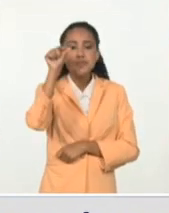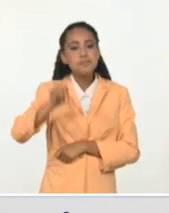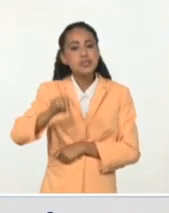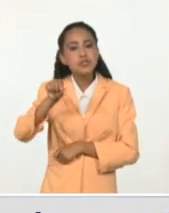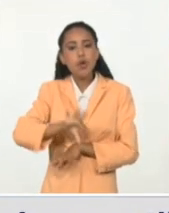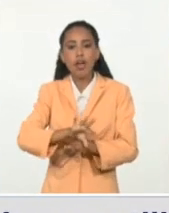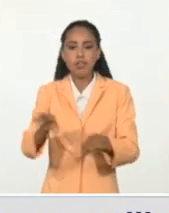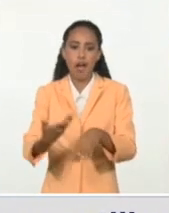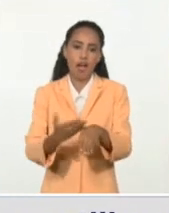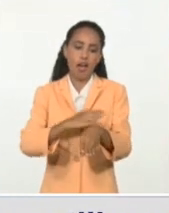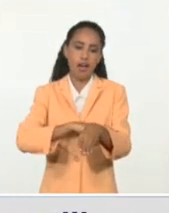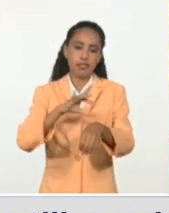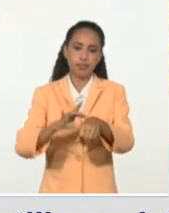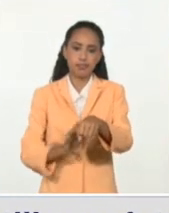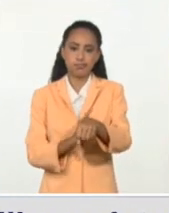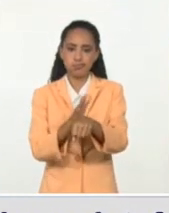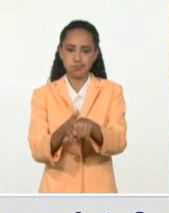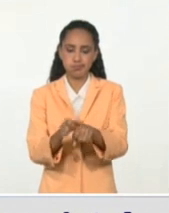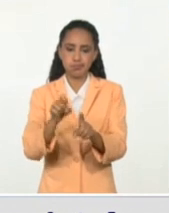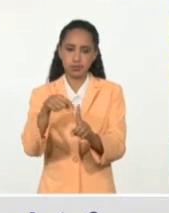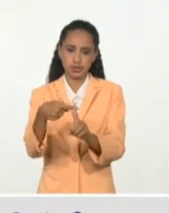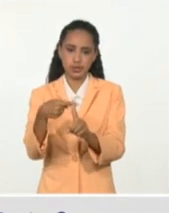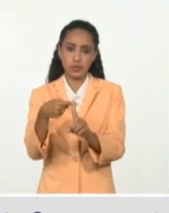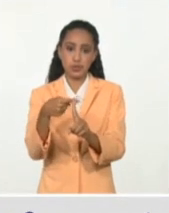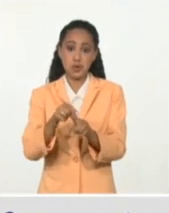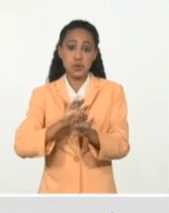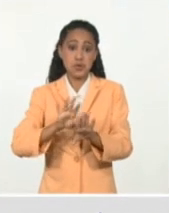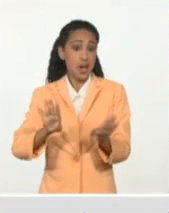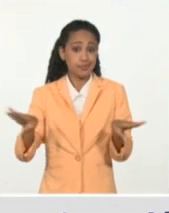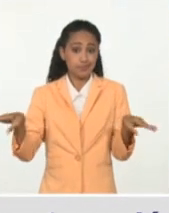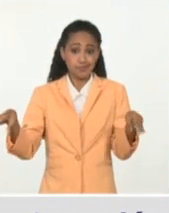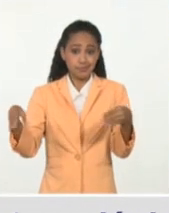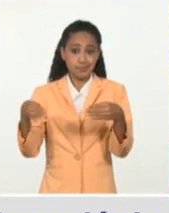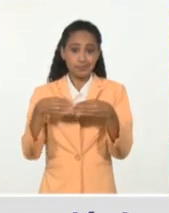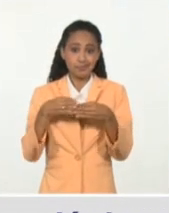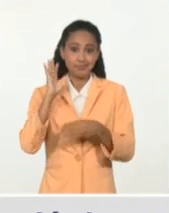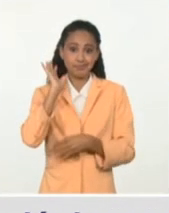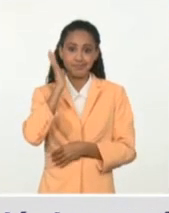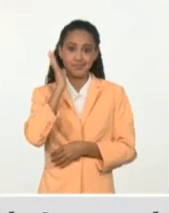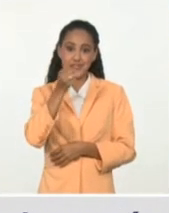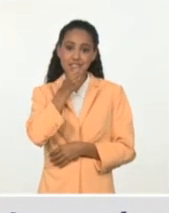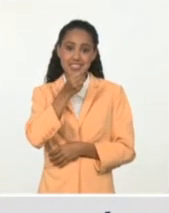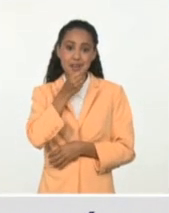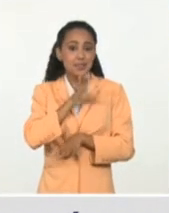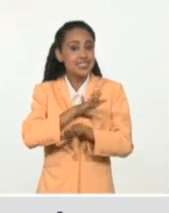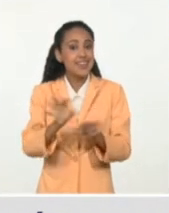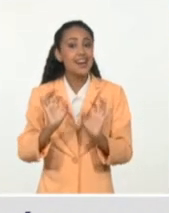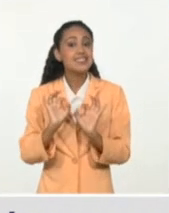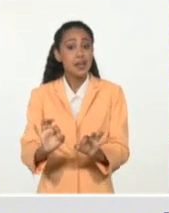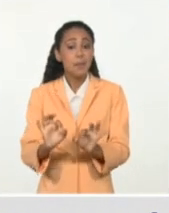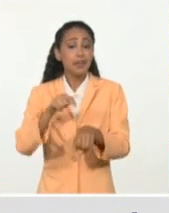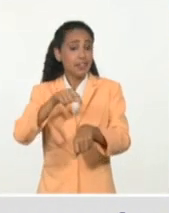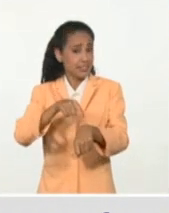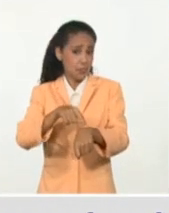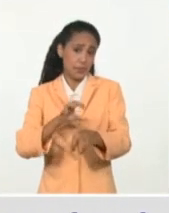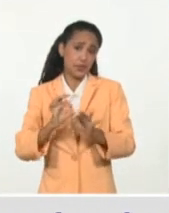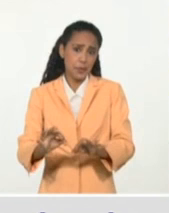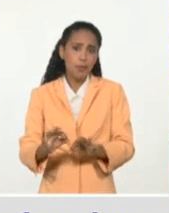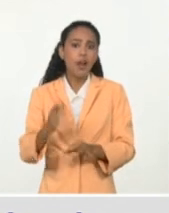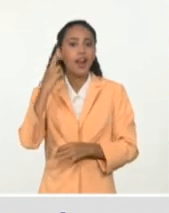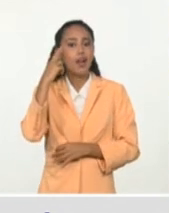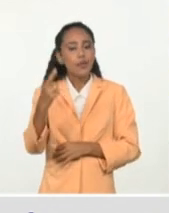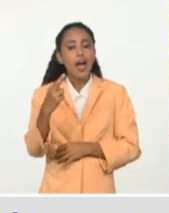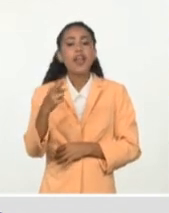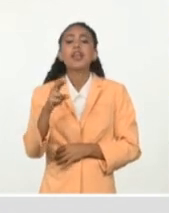padecido la COVID-19. De esta forma estamos poniendo punto final a nuestro espacio. Siempre hasta ahora recordarle nuestro mensaje de prevención.